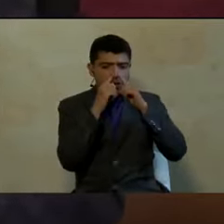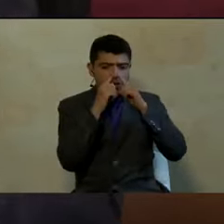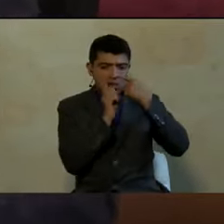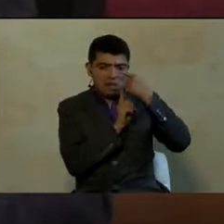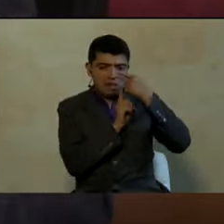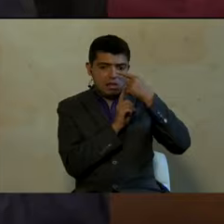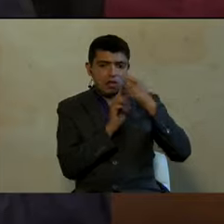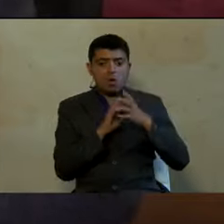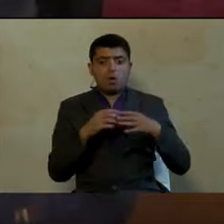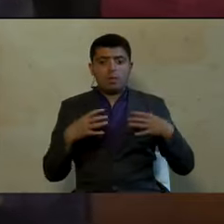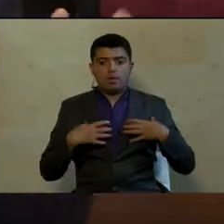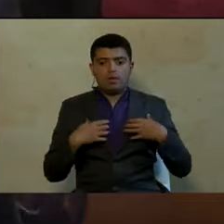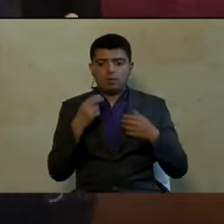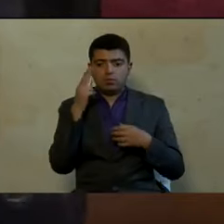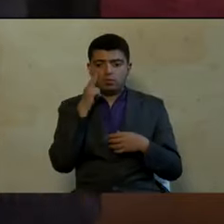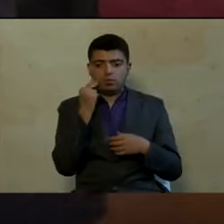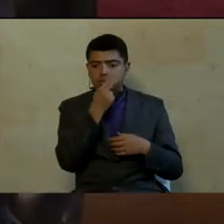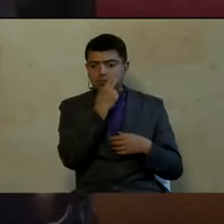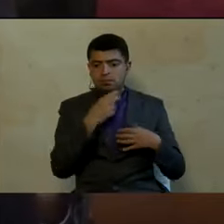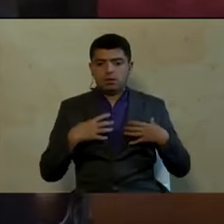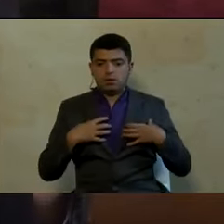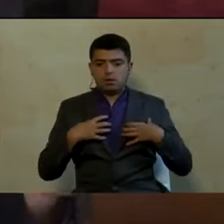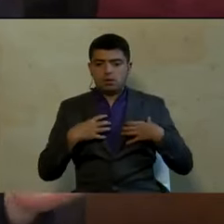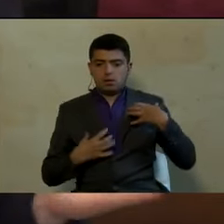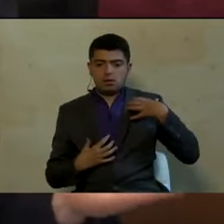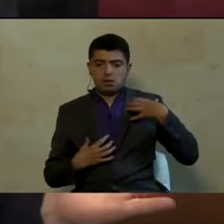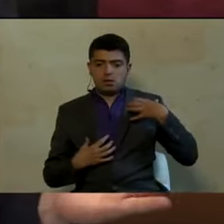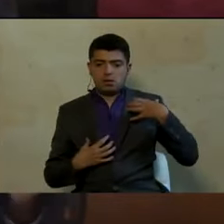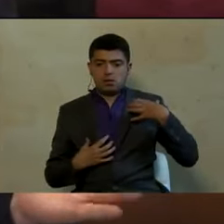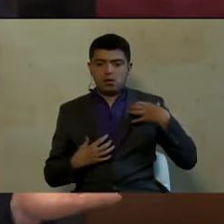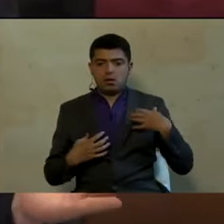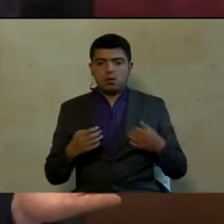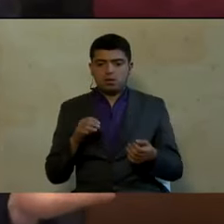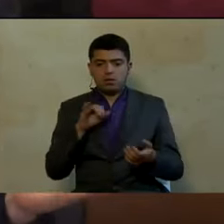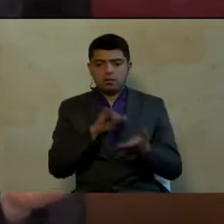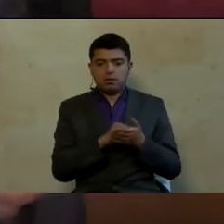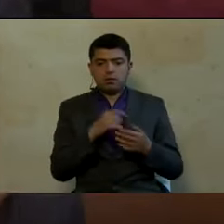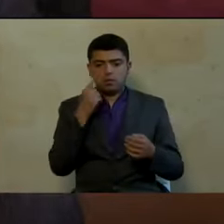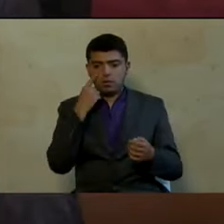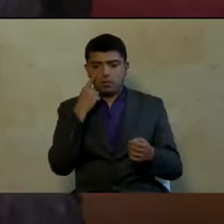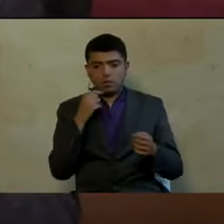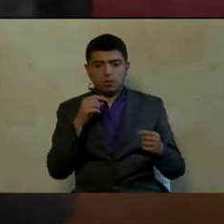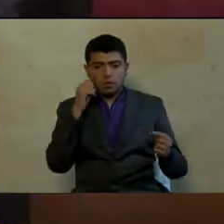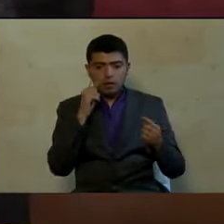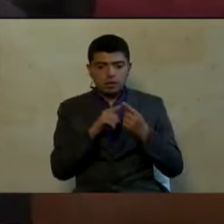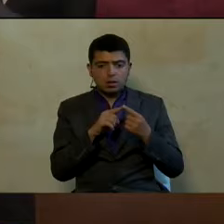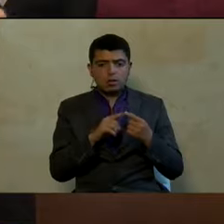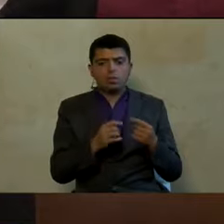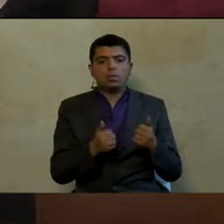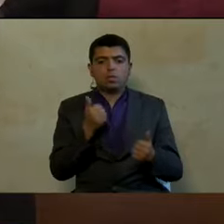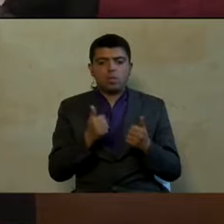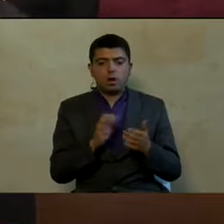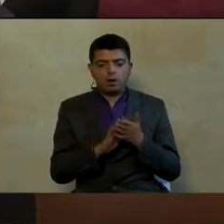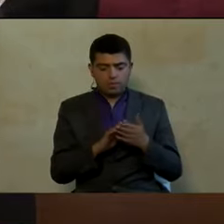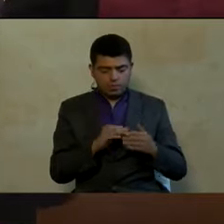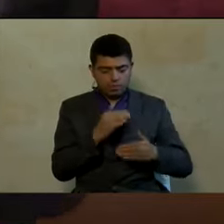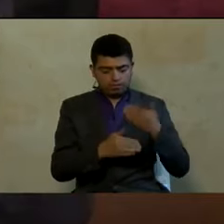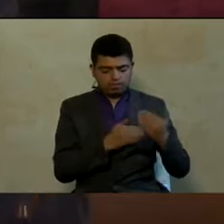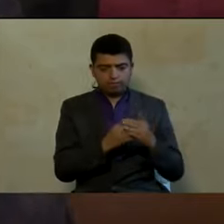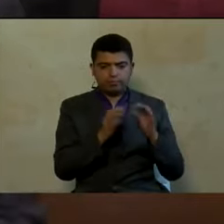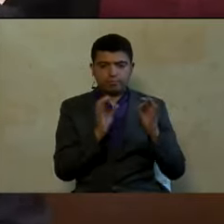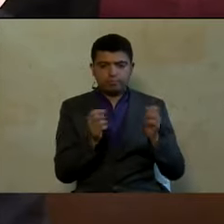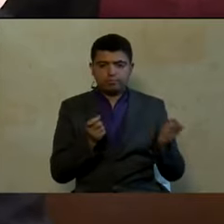géneros les queden centrados y no le quede un pes para un lado y el otro para el otro es decir esto regula el